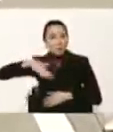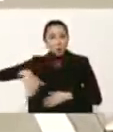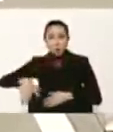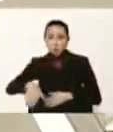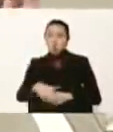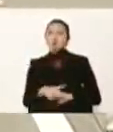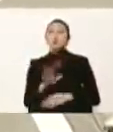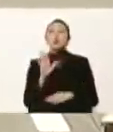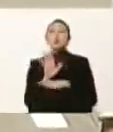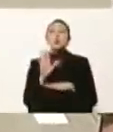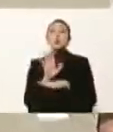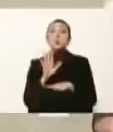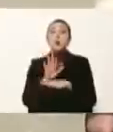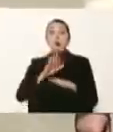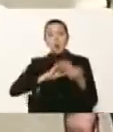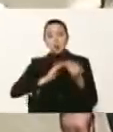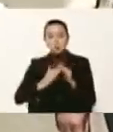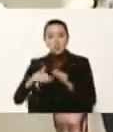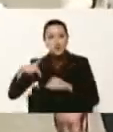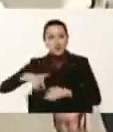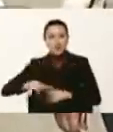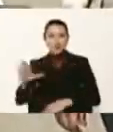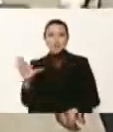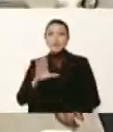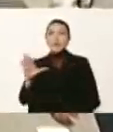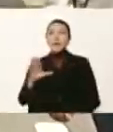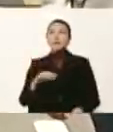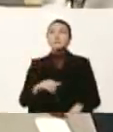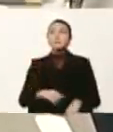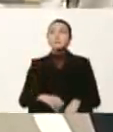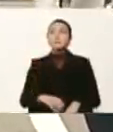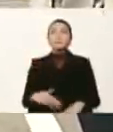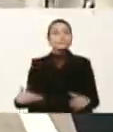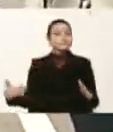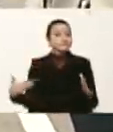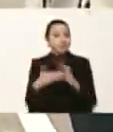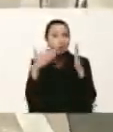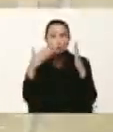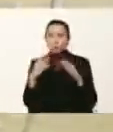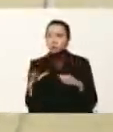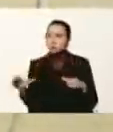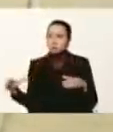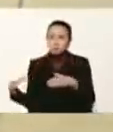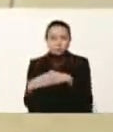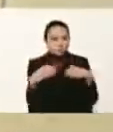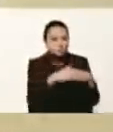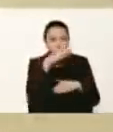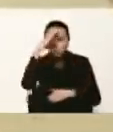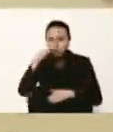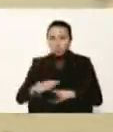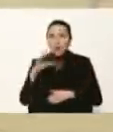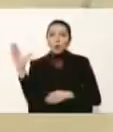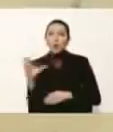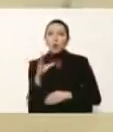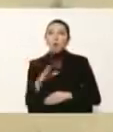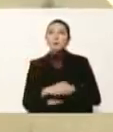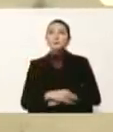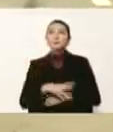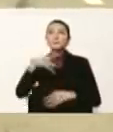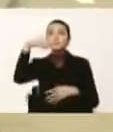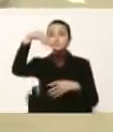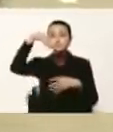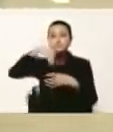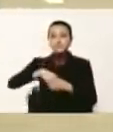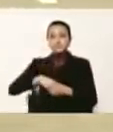vida de las comunidades caraqueñas. Un gran golpe al paramilitarismo colombiano que habían penetrado estos grupos